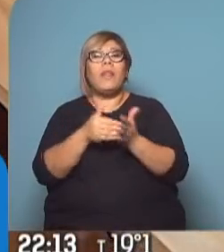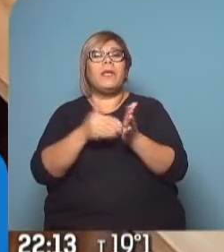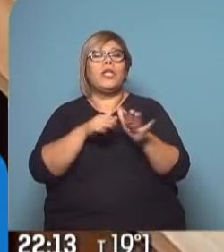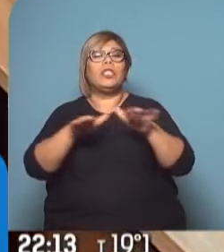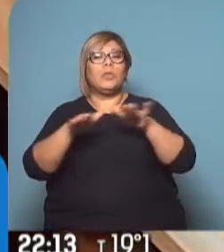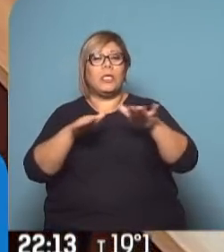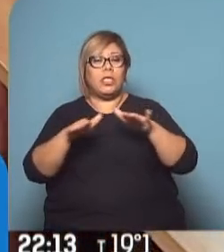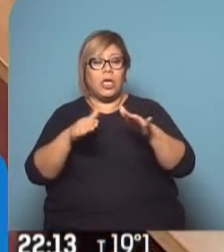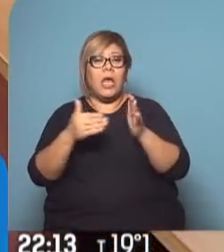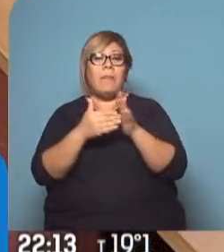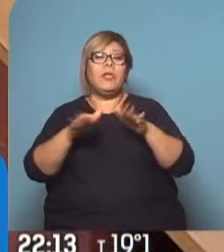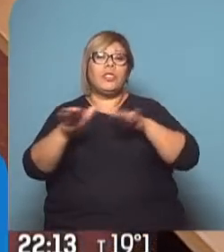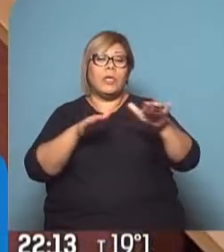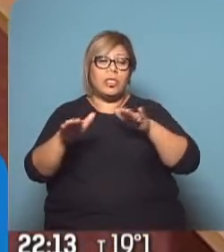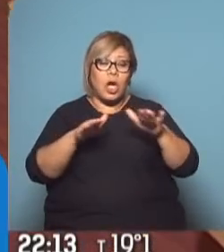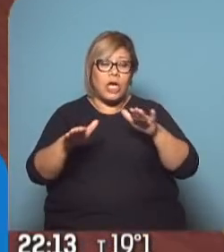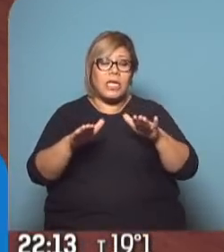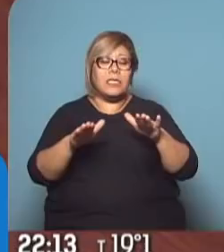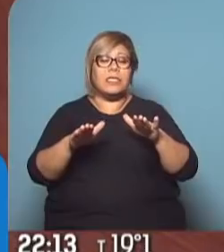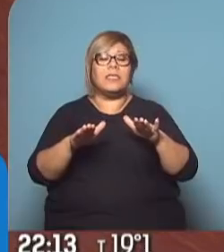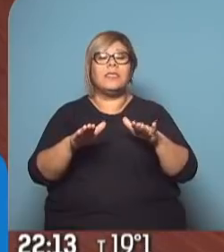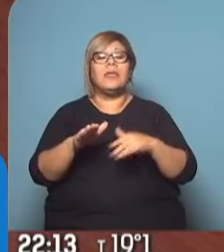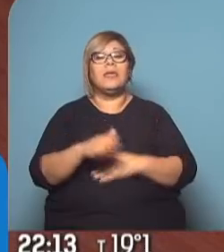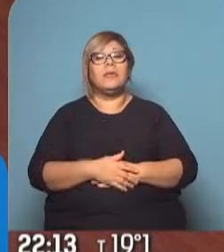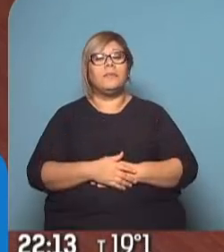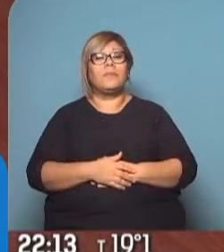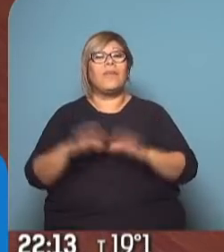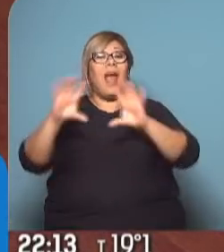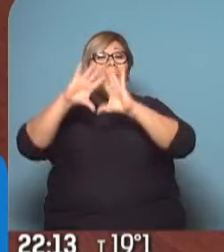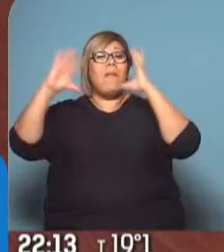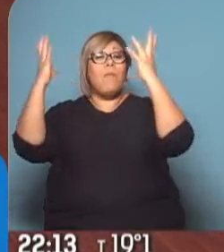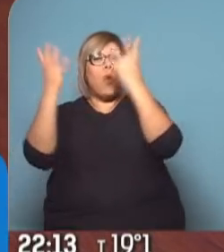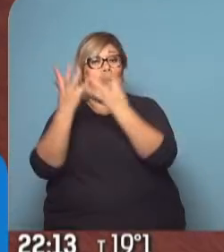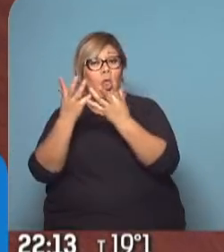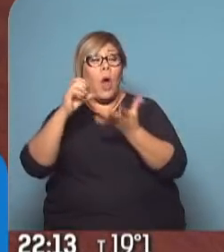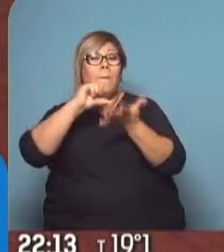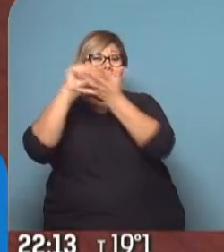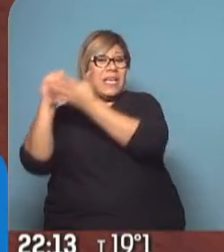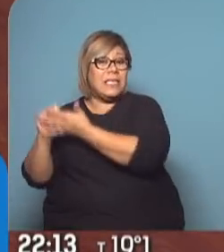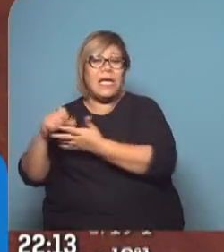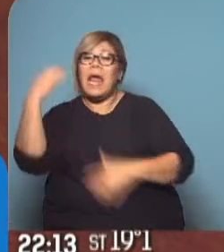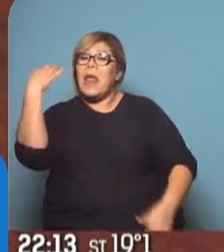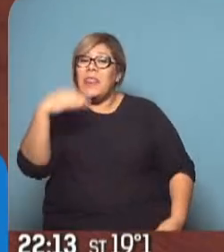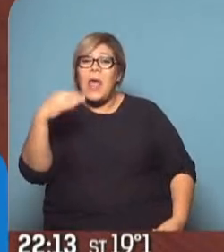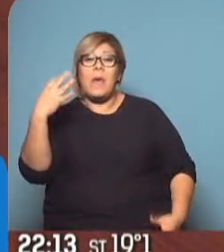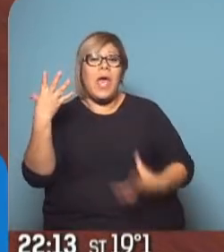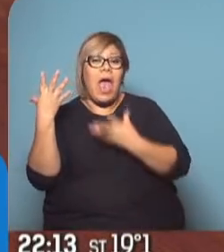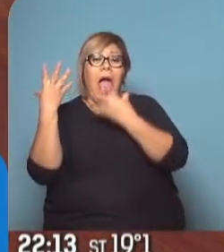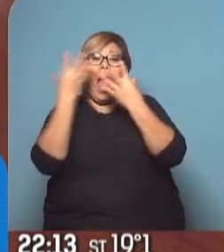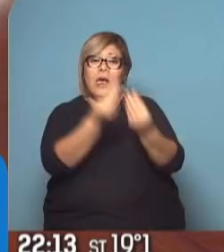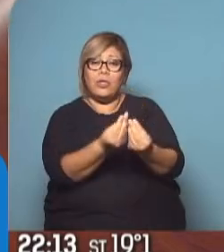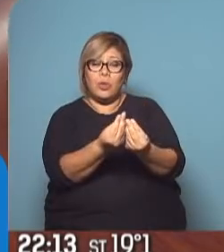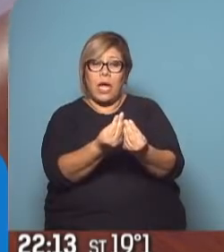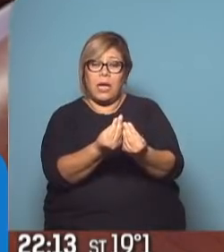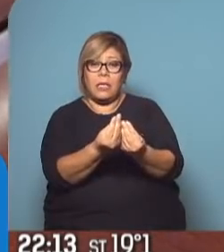incluyen los delitos de lesa humanidad, la comunidad internacional tiene la obligación de actuar porque el Estado ha cedido esa soberanía